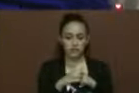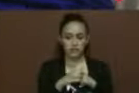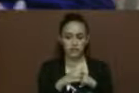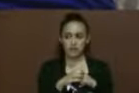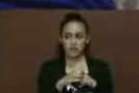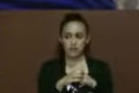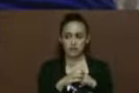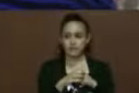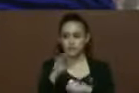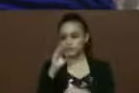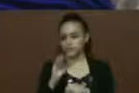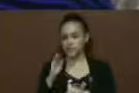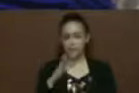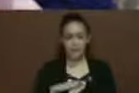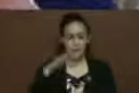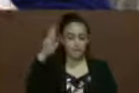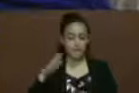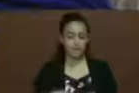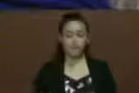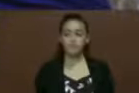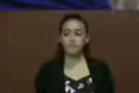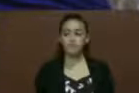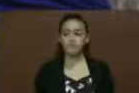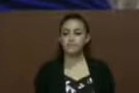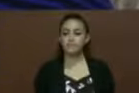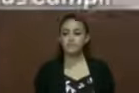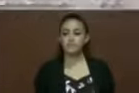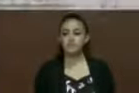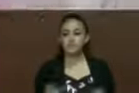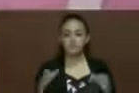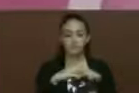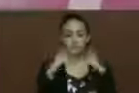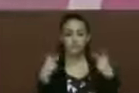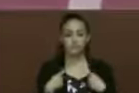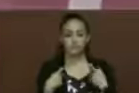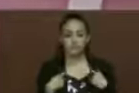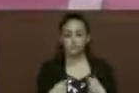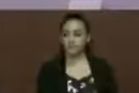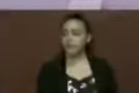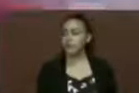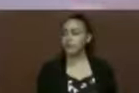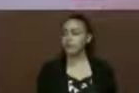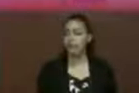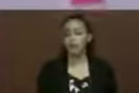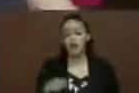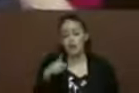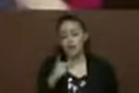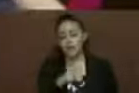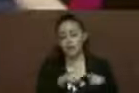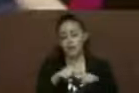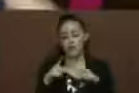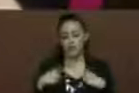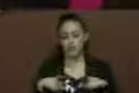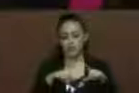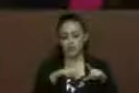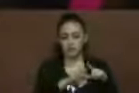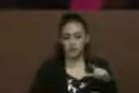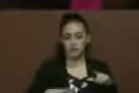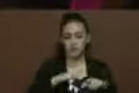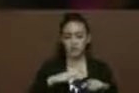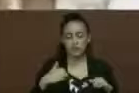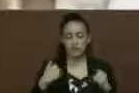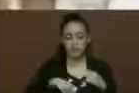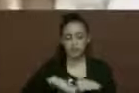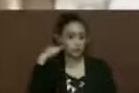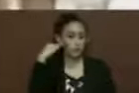el porcentaje más alto en términos del tamaño poblacional. Pero de todos lados se van, desde la propia capital de